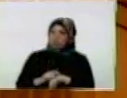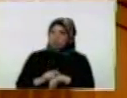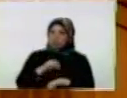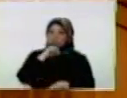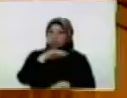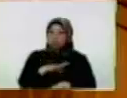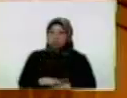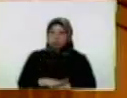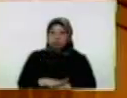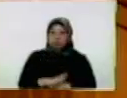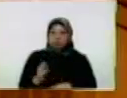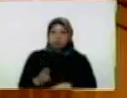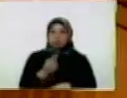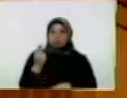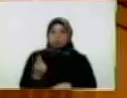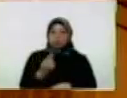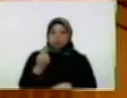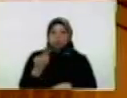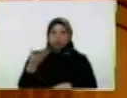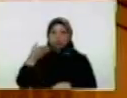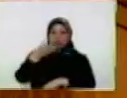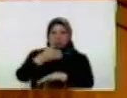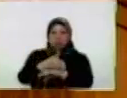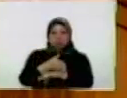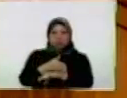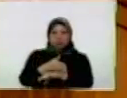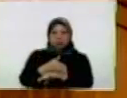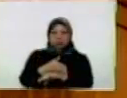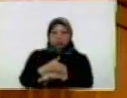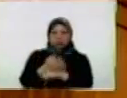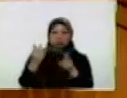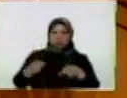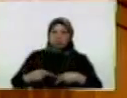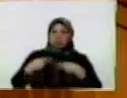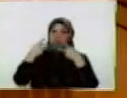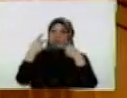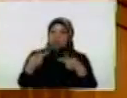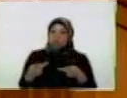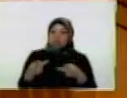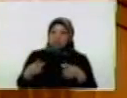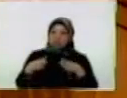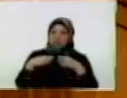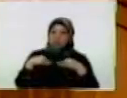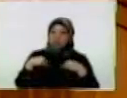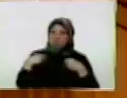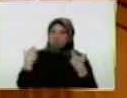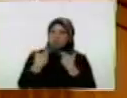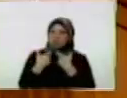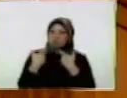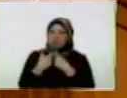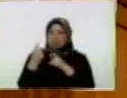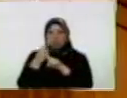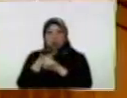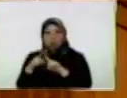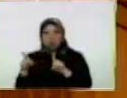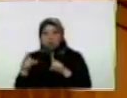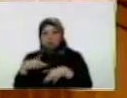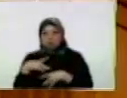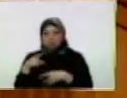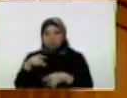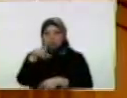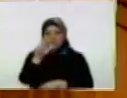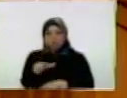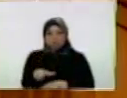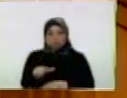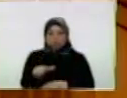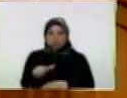histórico, fue el único que tuvo la capacidad, la valentía de asumir riesgo, porque otra cosa, va a ser líder, hay que asumir riesgo,